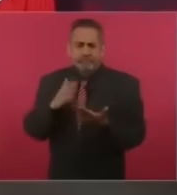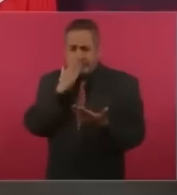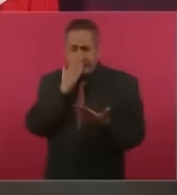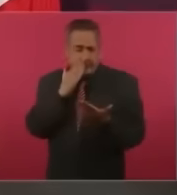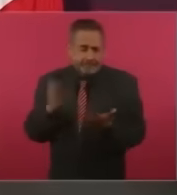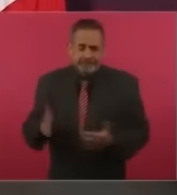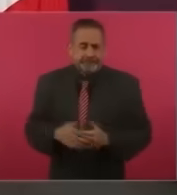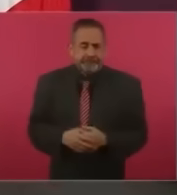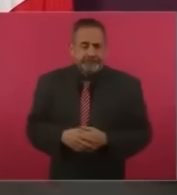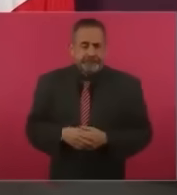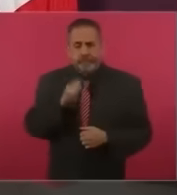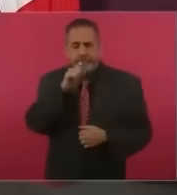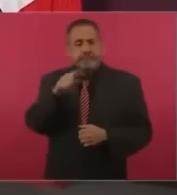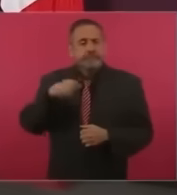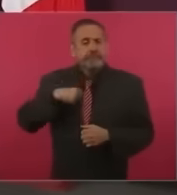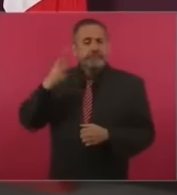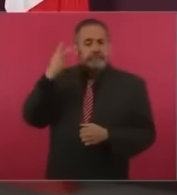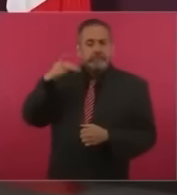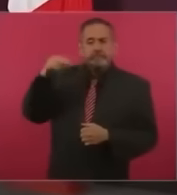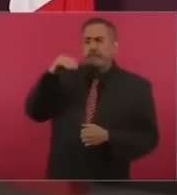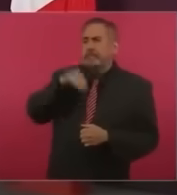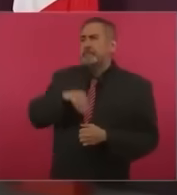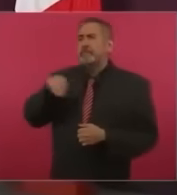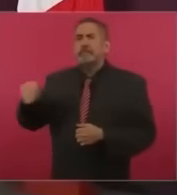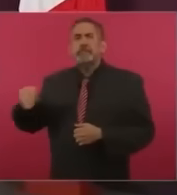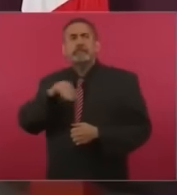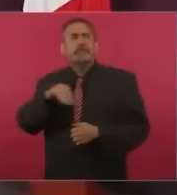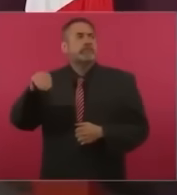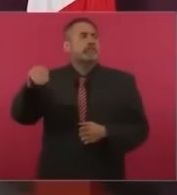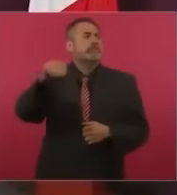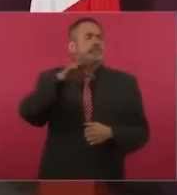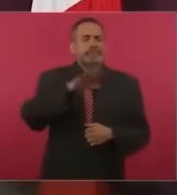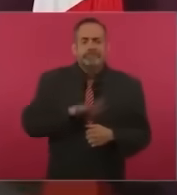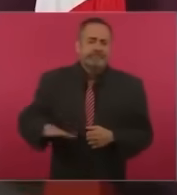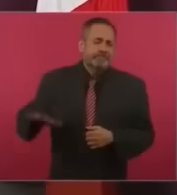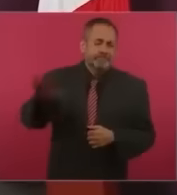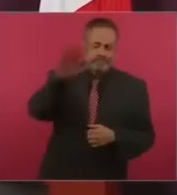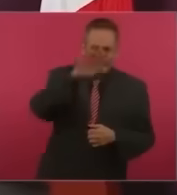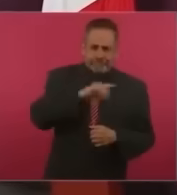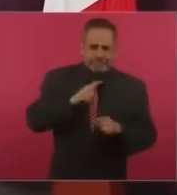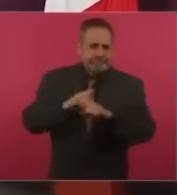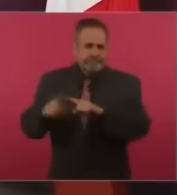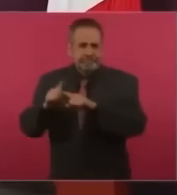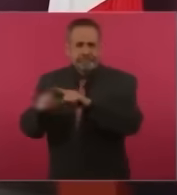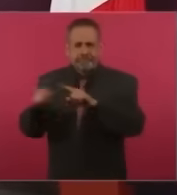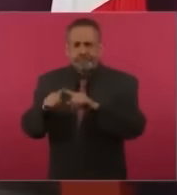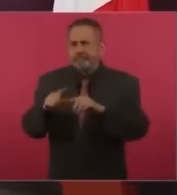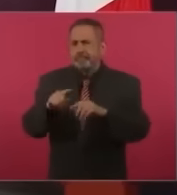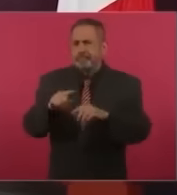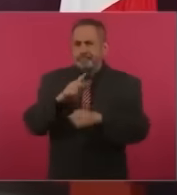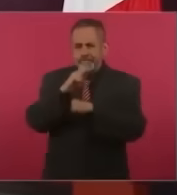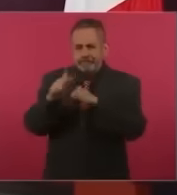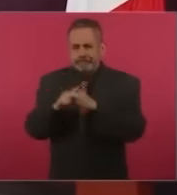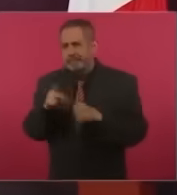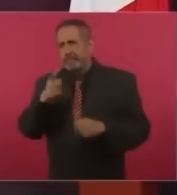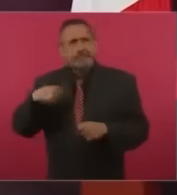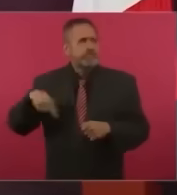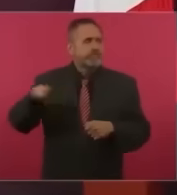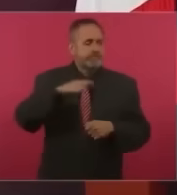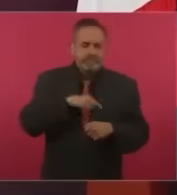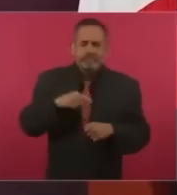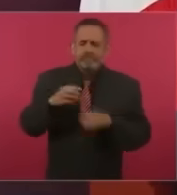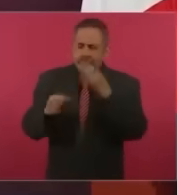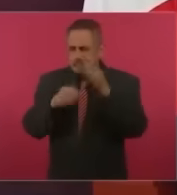excesos del capitalismo sin embargo el pensamiento político y social de López Obrador no es el mismo que el de las